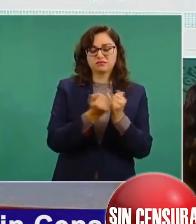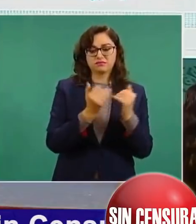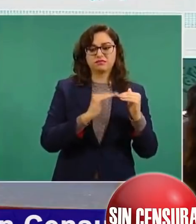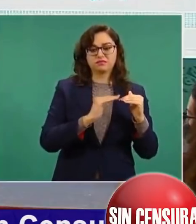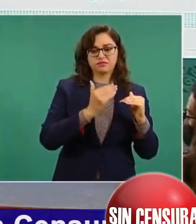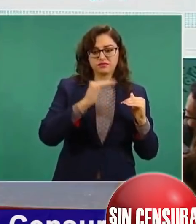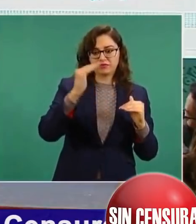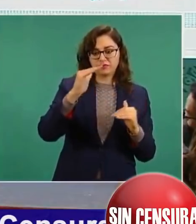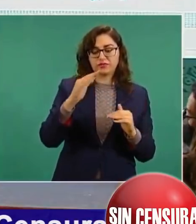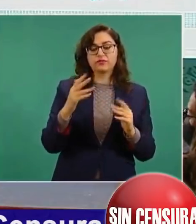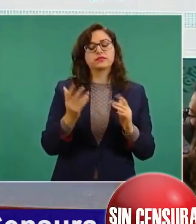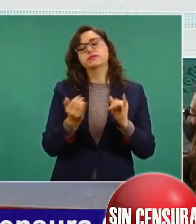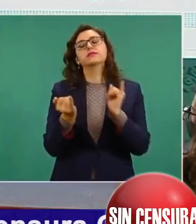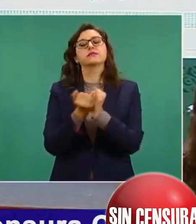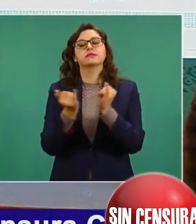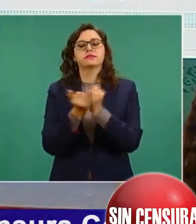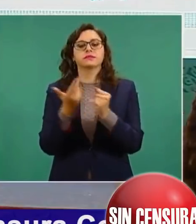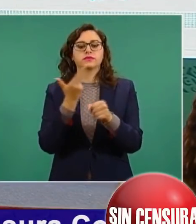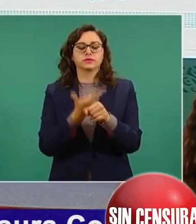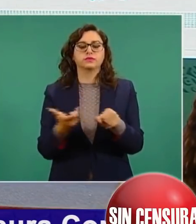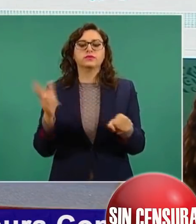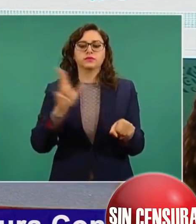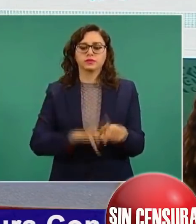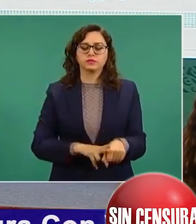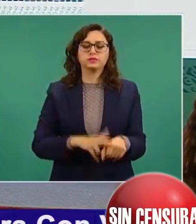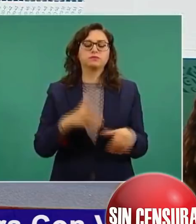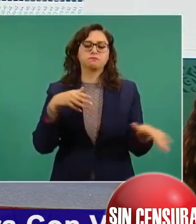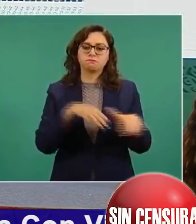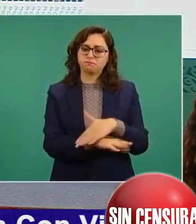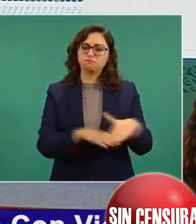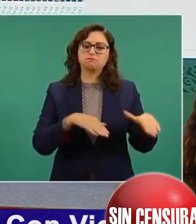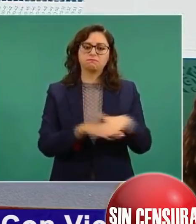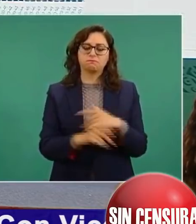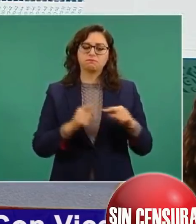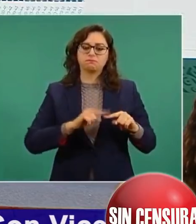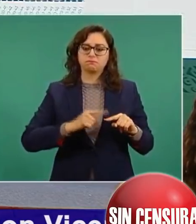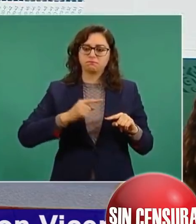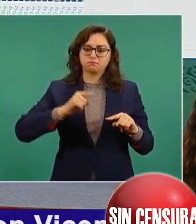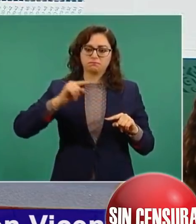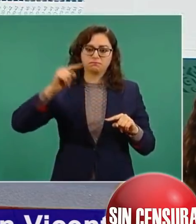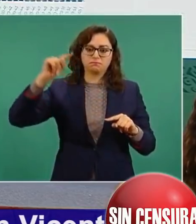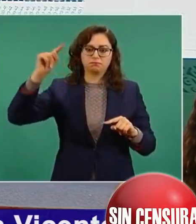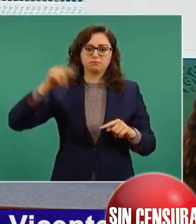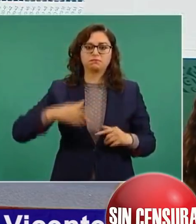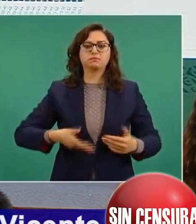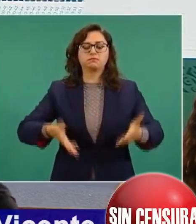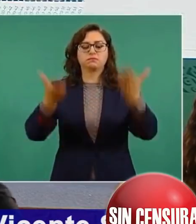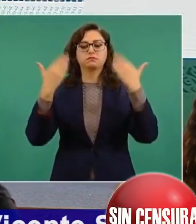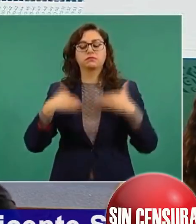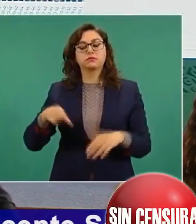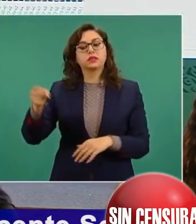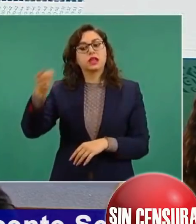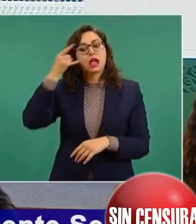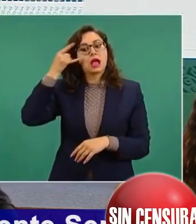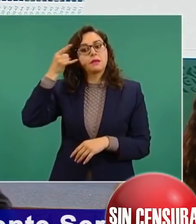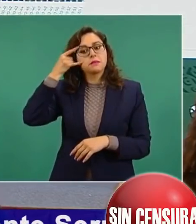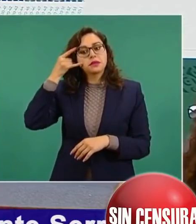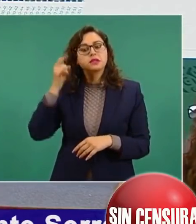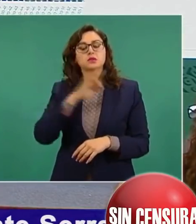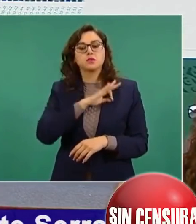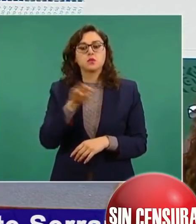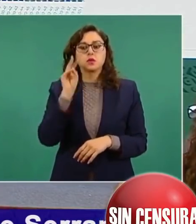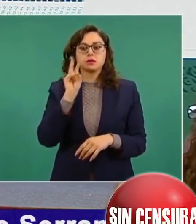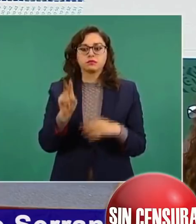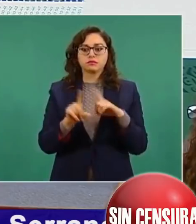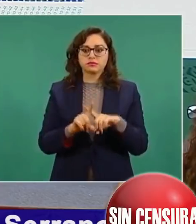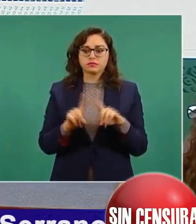también en fase de ascenso y ascenso rápido. La siguiente. Y el estado de Campeche es justo el contraste, es lo que acabo